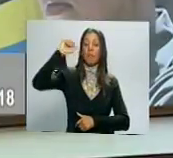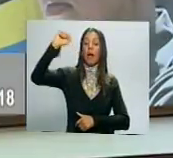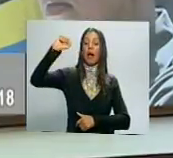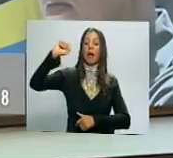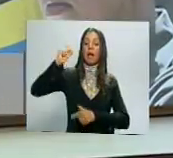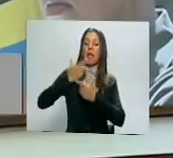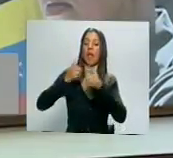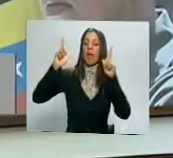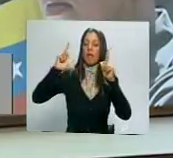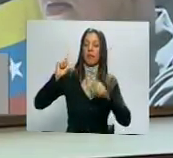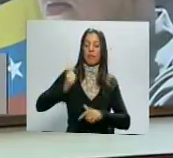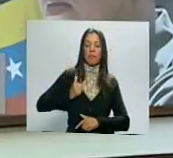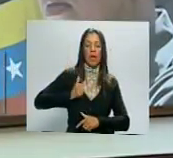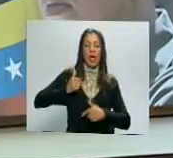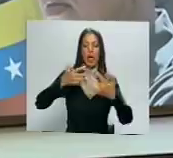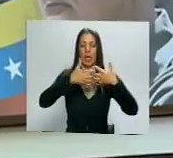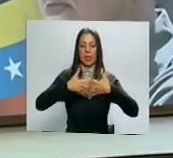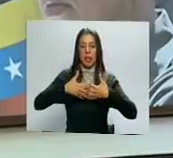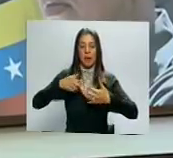norteamericano.